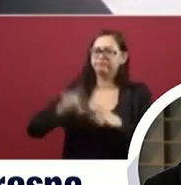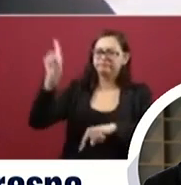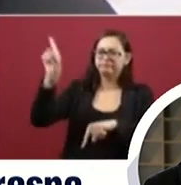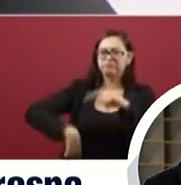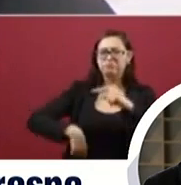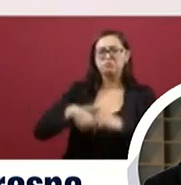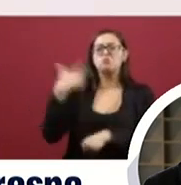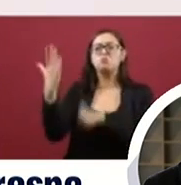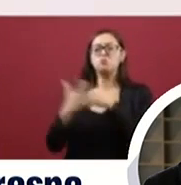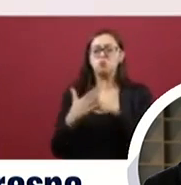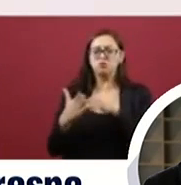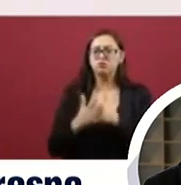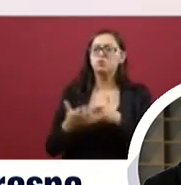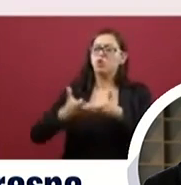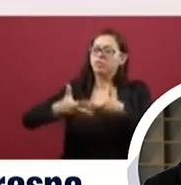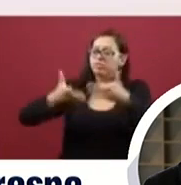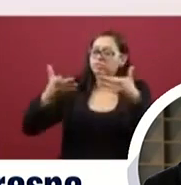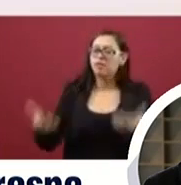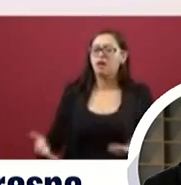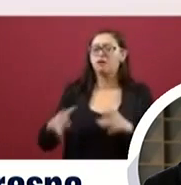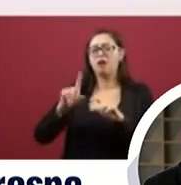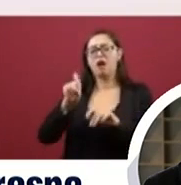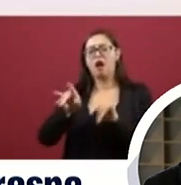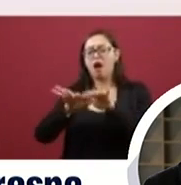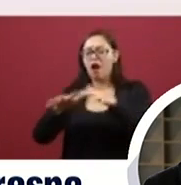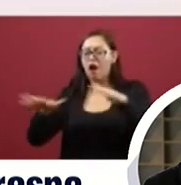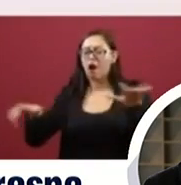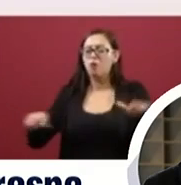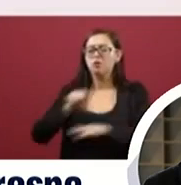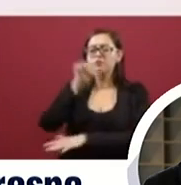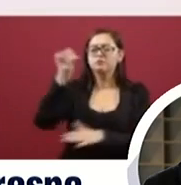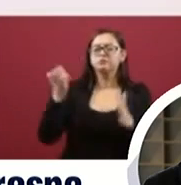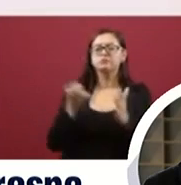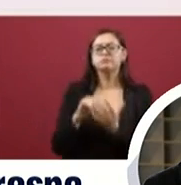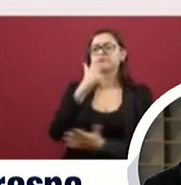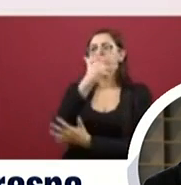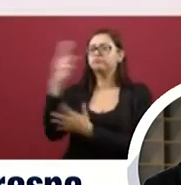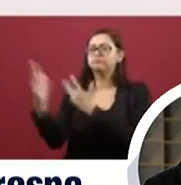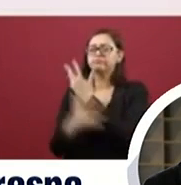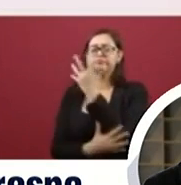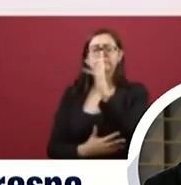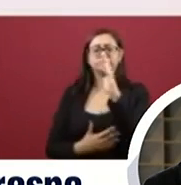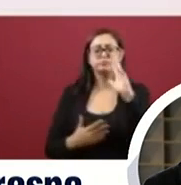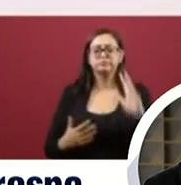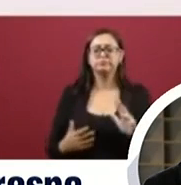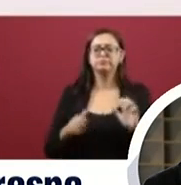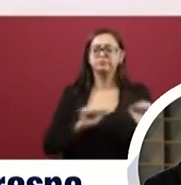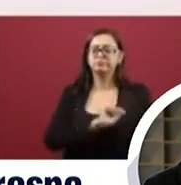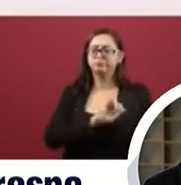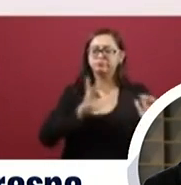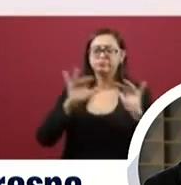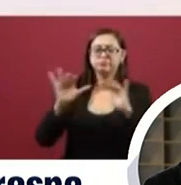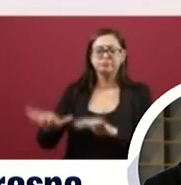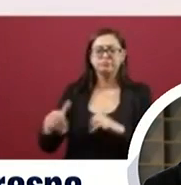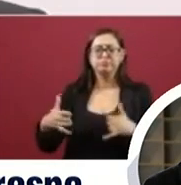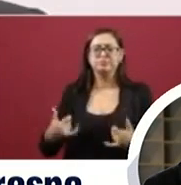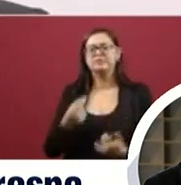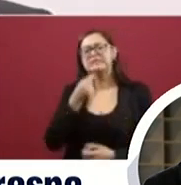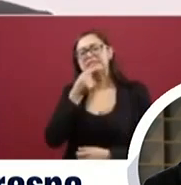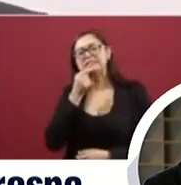si no se atienden, sí se van a traducir en una descalificación mayor, sí se van a traducir en retirar, digamos,